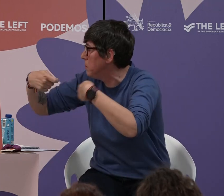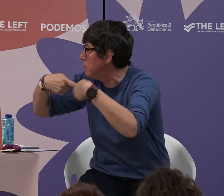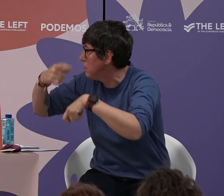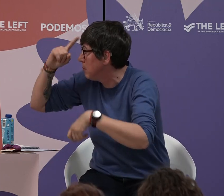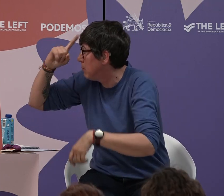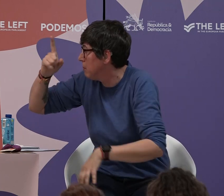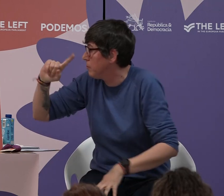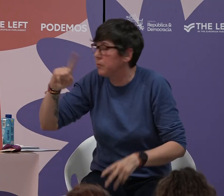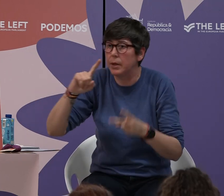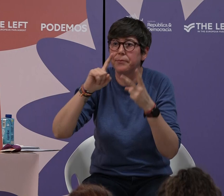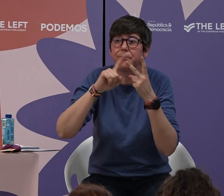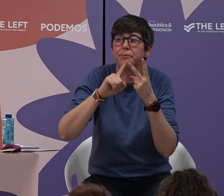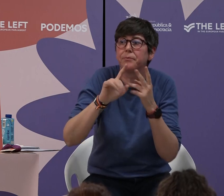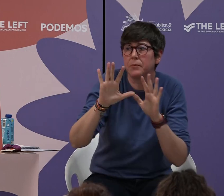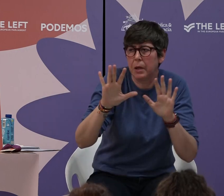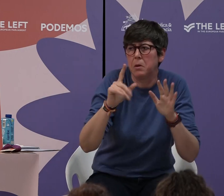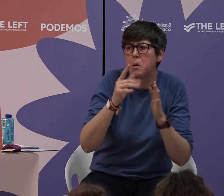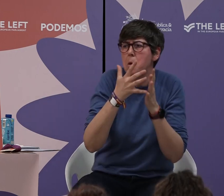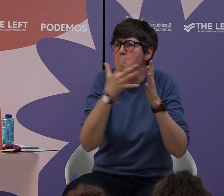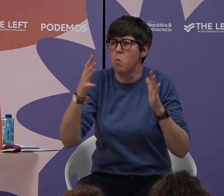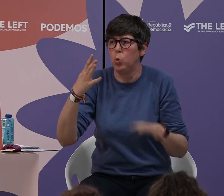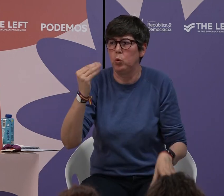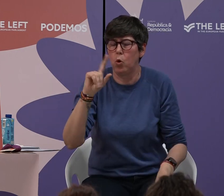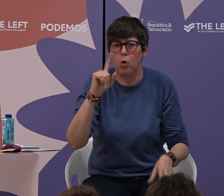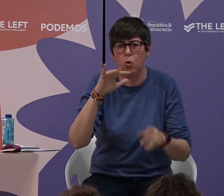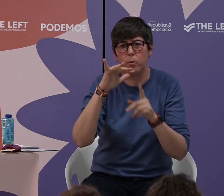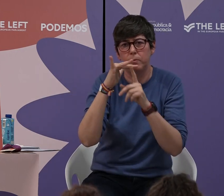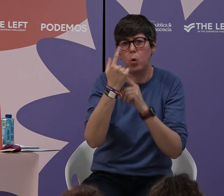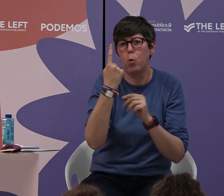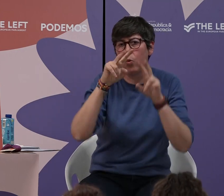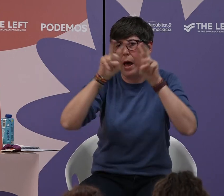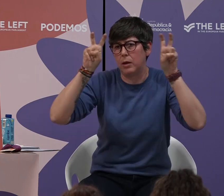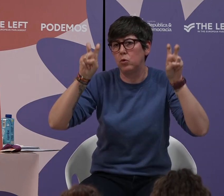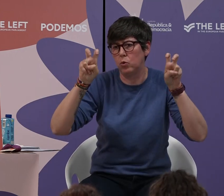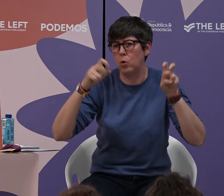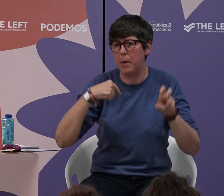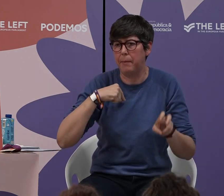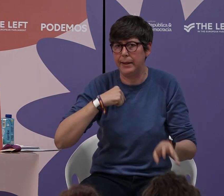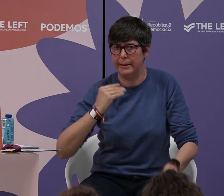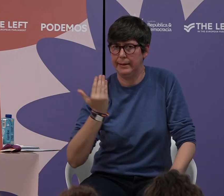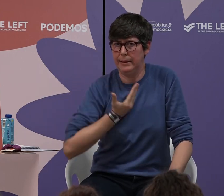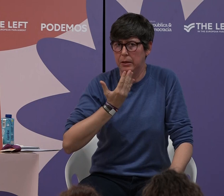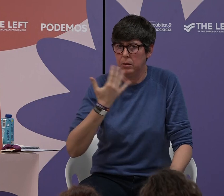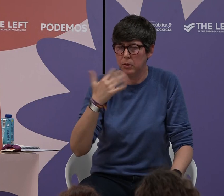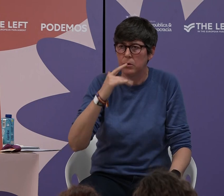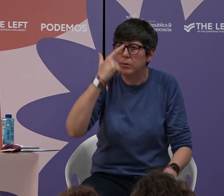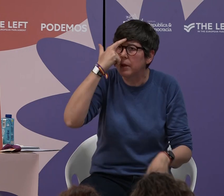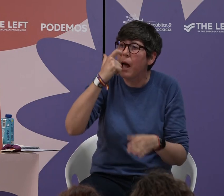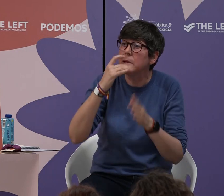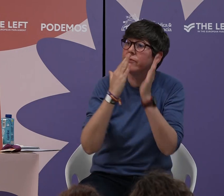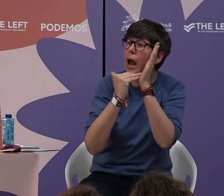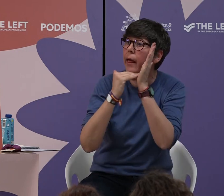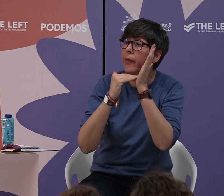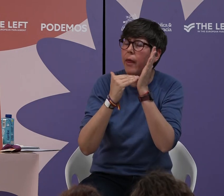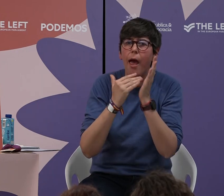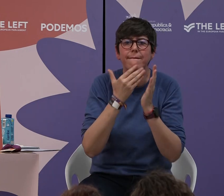no quería me encontráis el tiempo si no yo me quedo aquí sola Eh bueno no quería no quería extenderme os